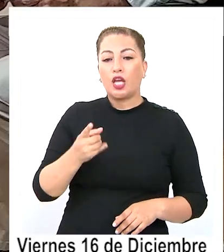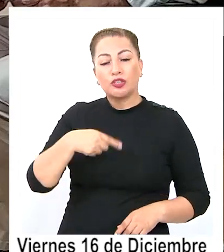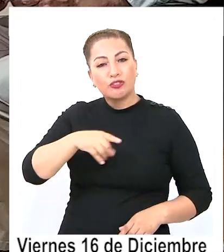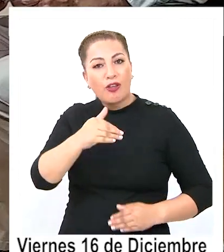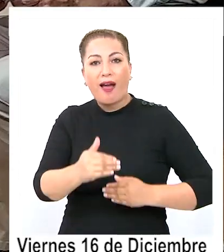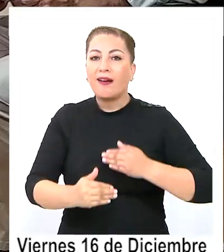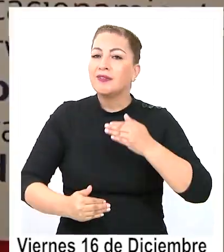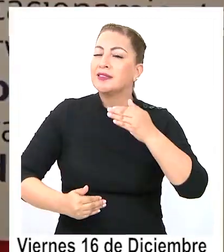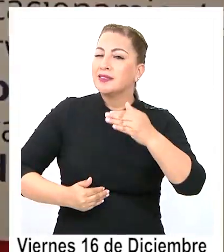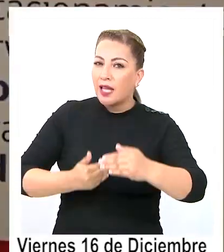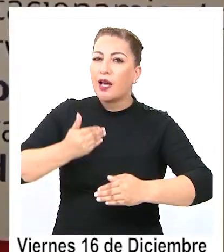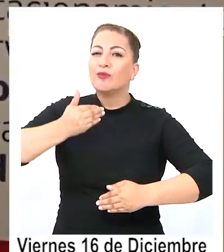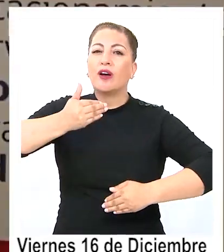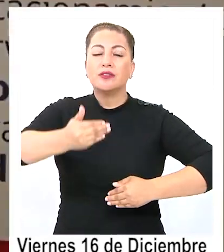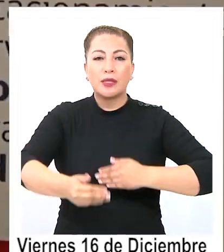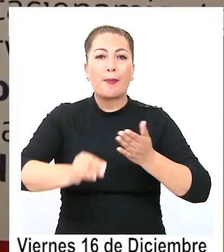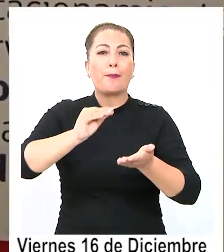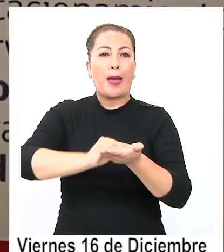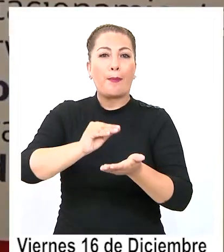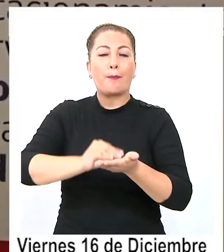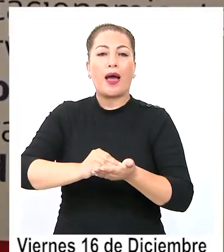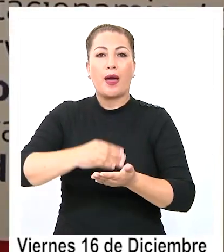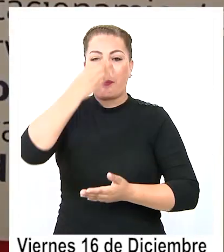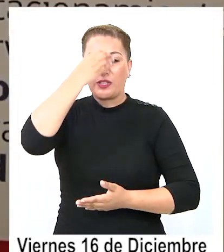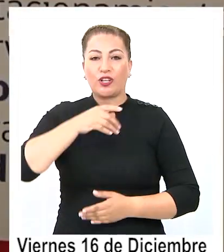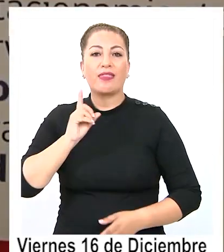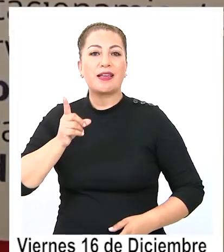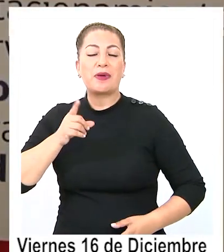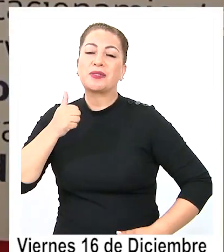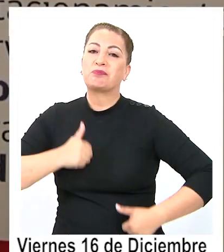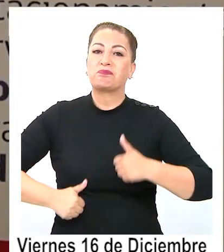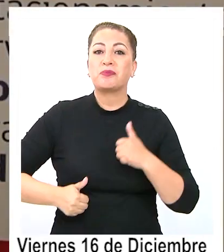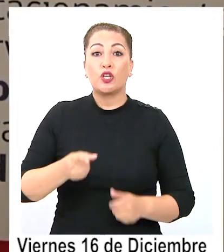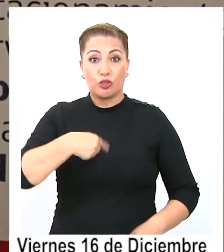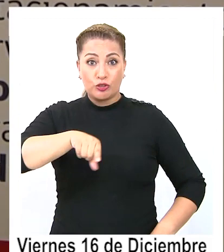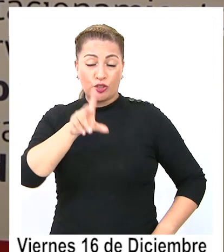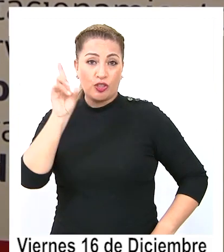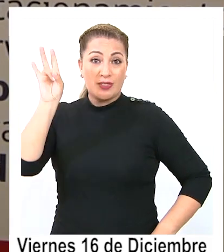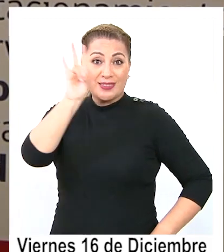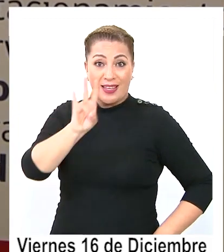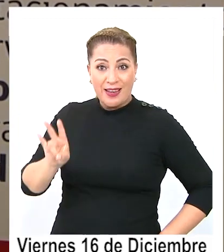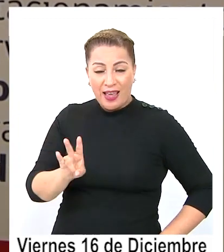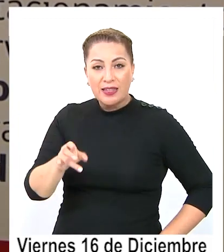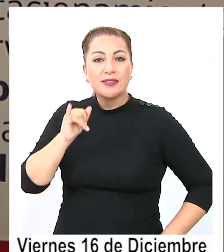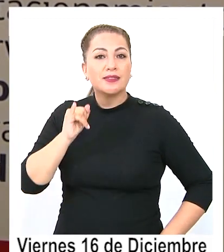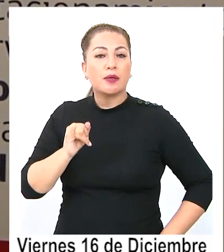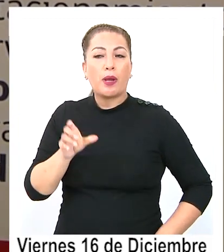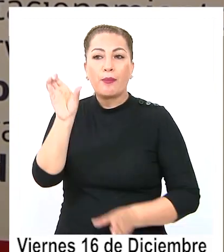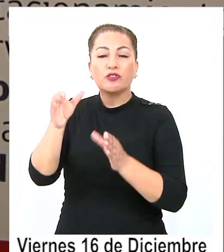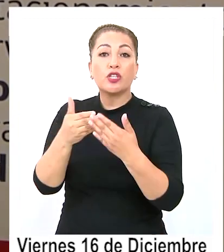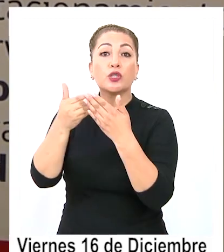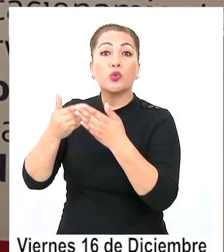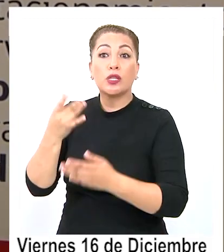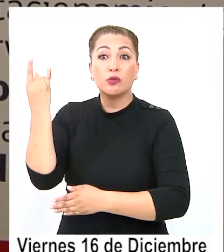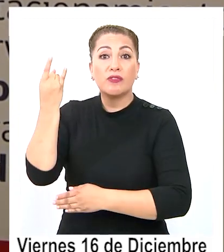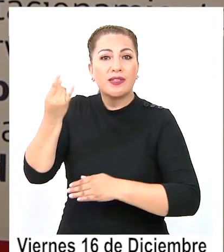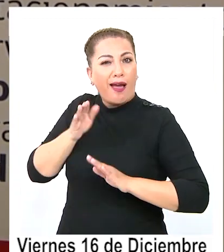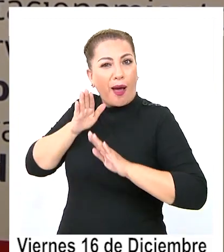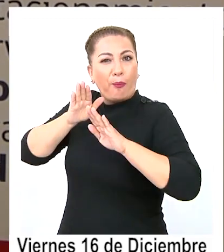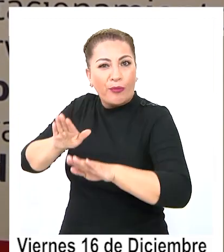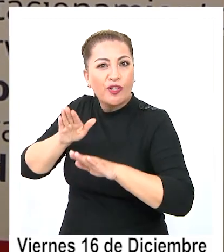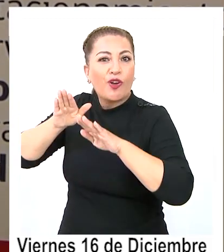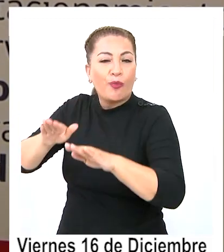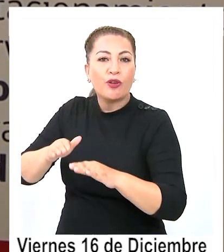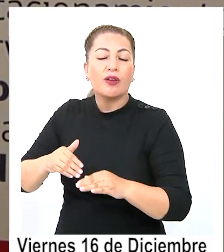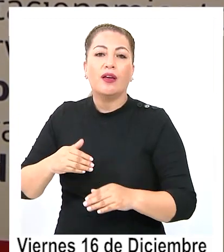creo que cada vez más vamos a tener más profesionales. Nosotros como Servicio Nacional de Discapacidad damos apoyos a estudiantes universitarios para